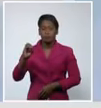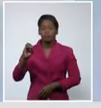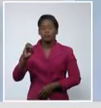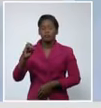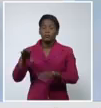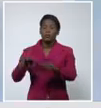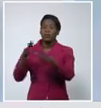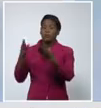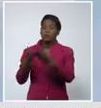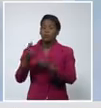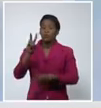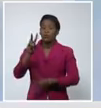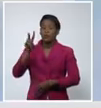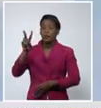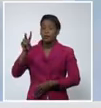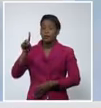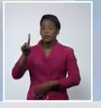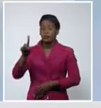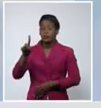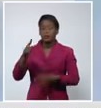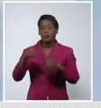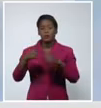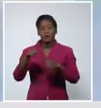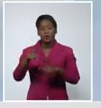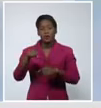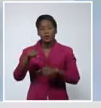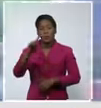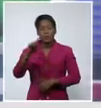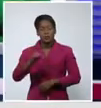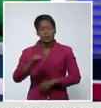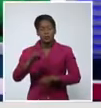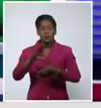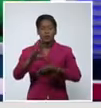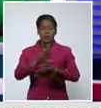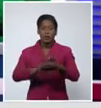mundo y 2,39 en las Américas.